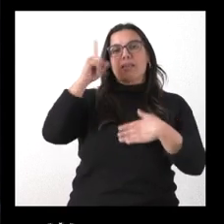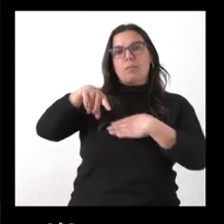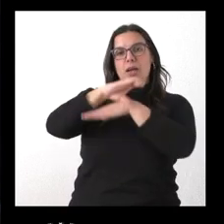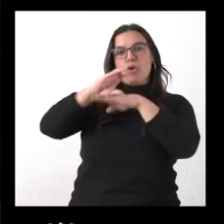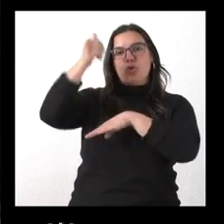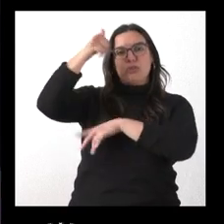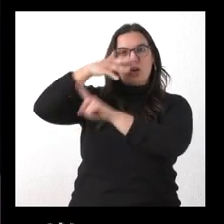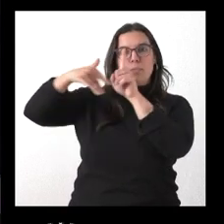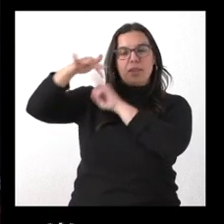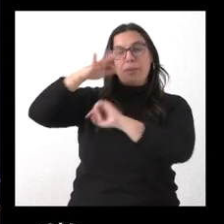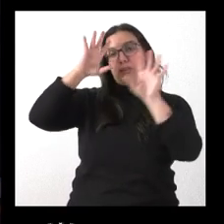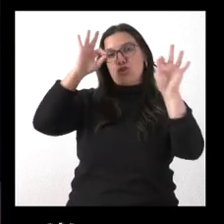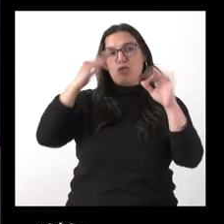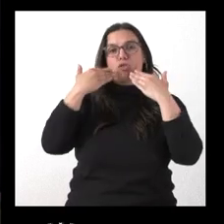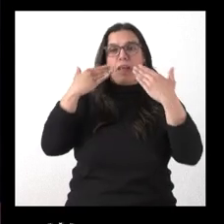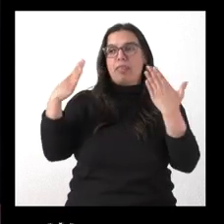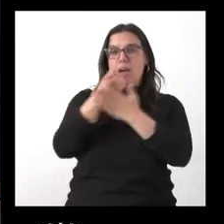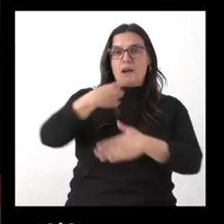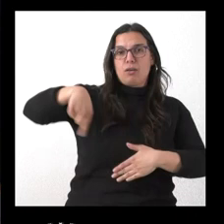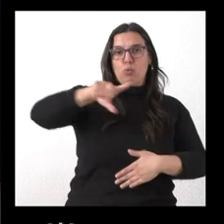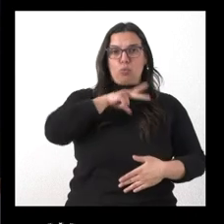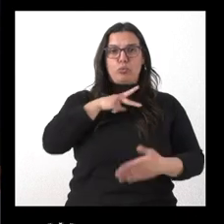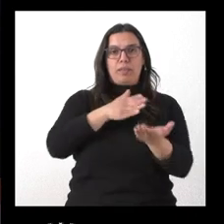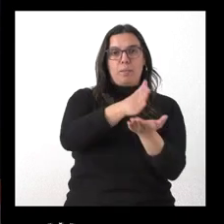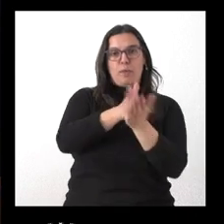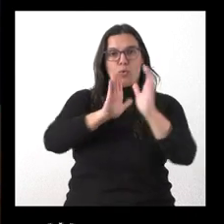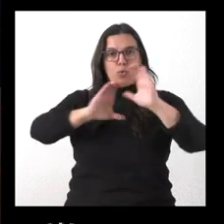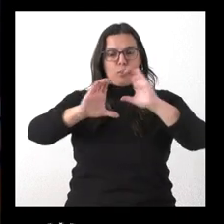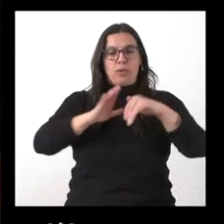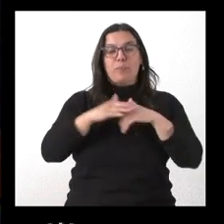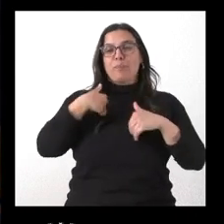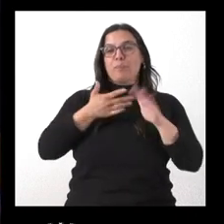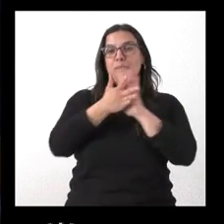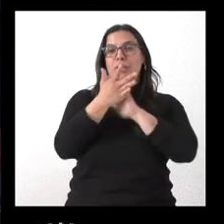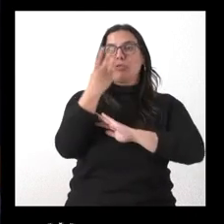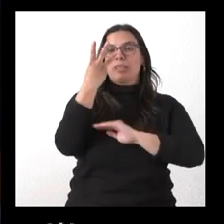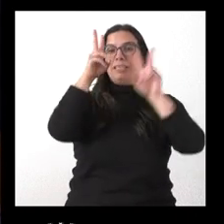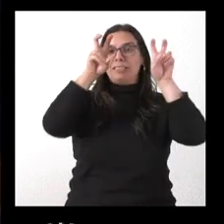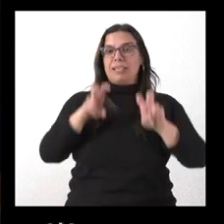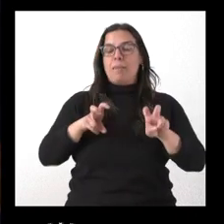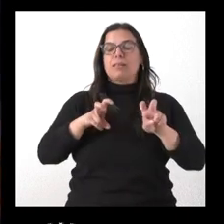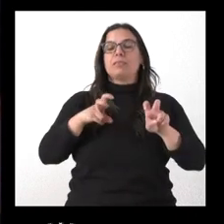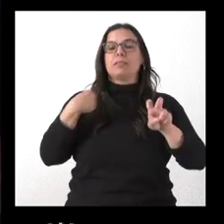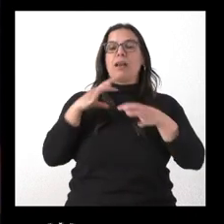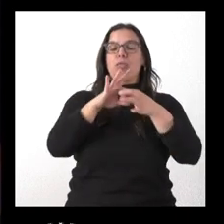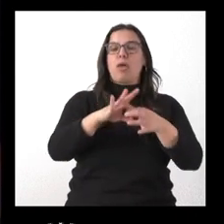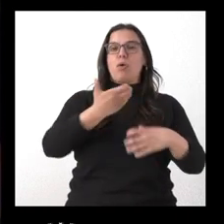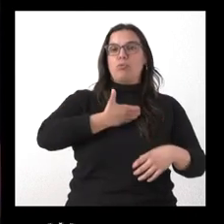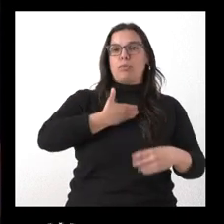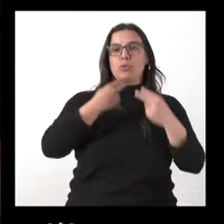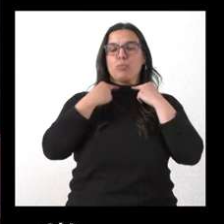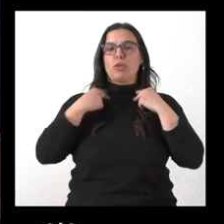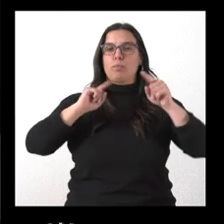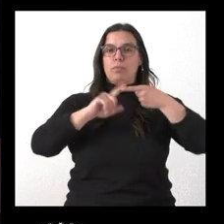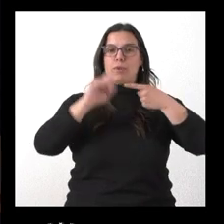medio ambiente y por supuesto Gracias a todos ustedes los medios de comunicación tres aspectos relacionados con la administración local el primero de ellos